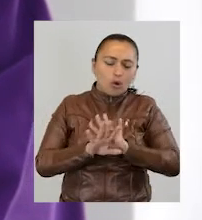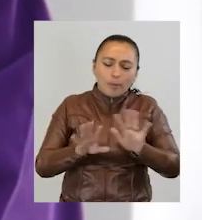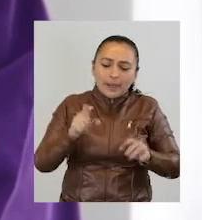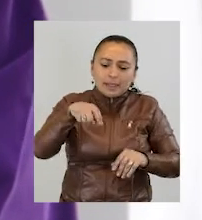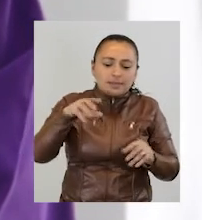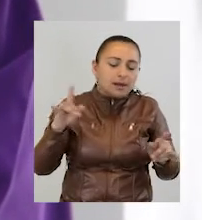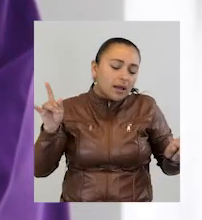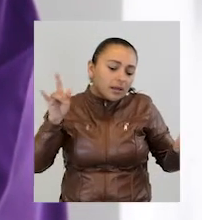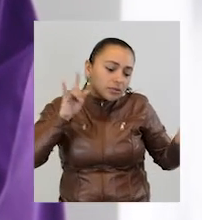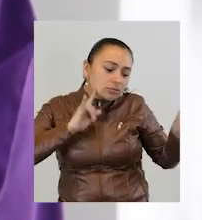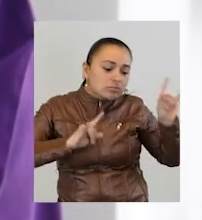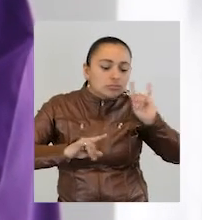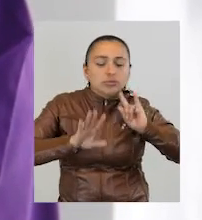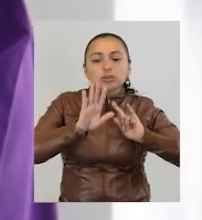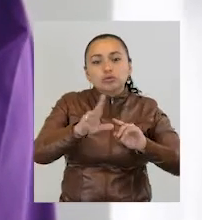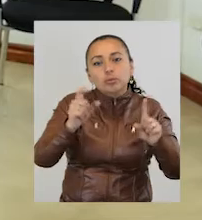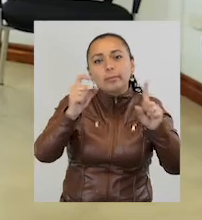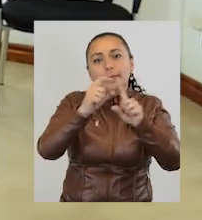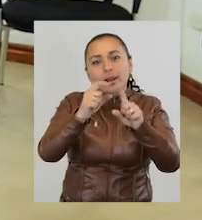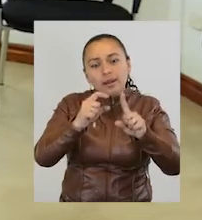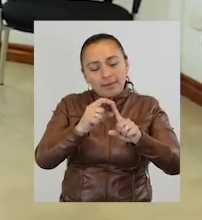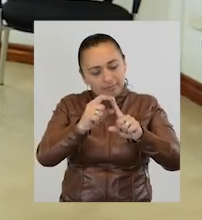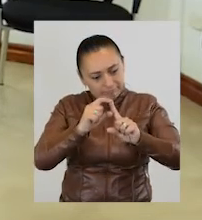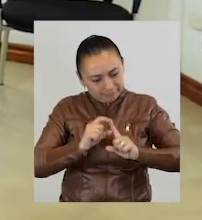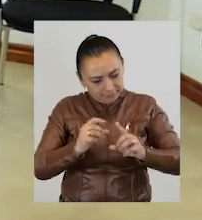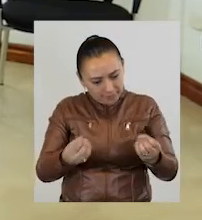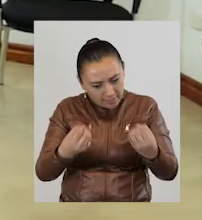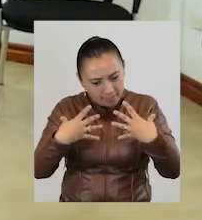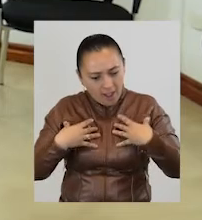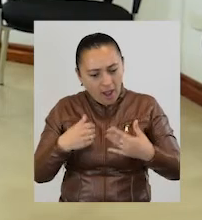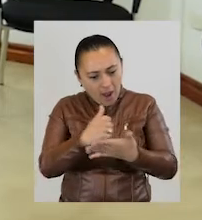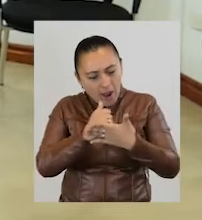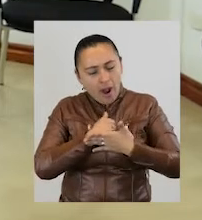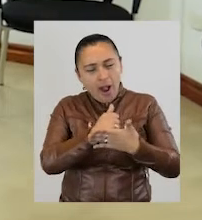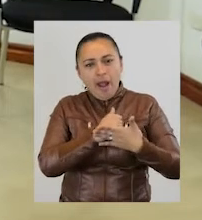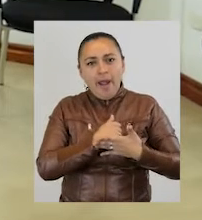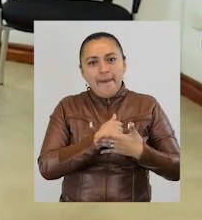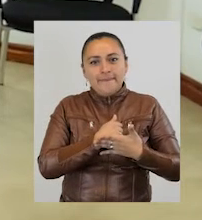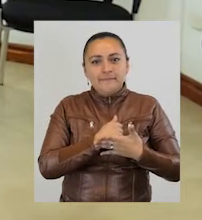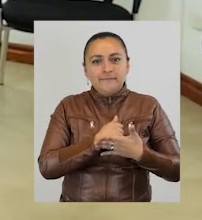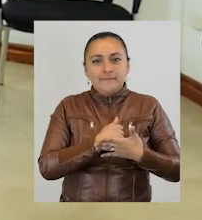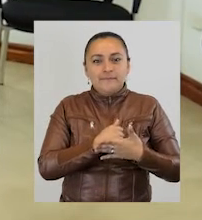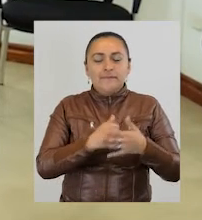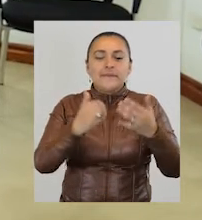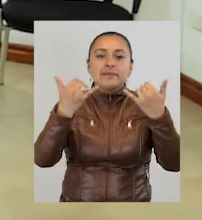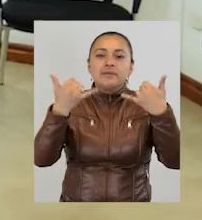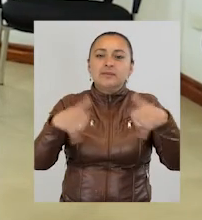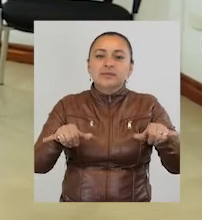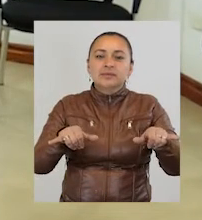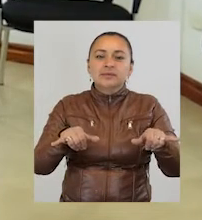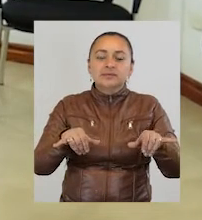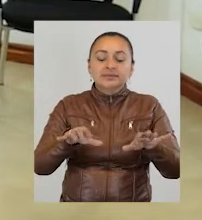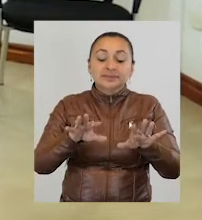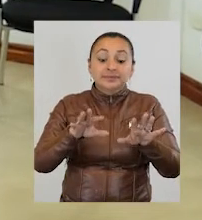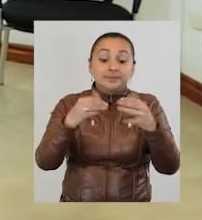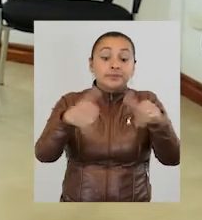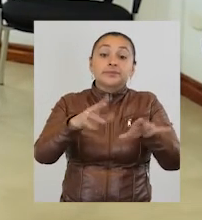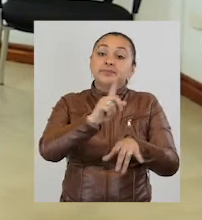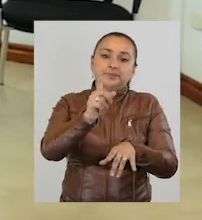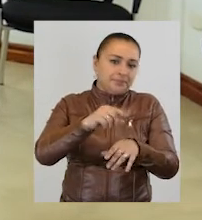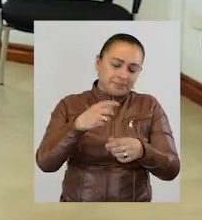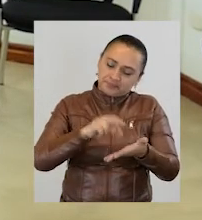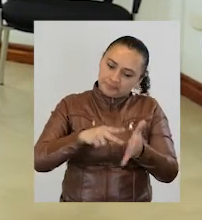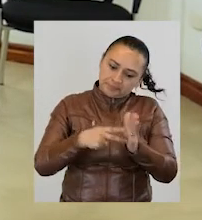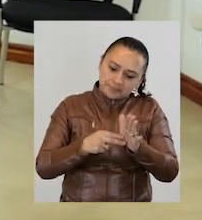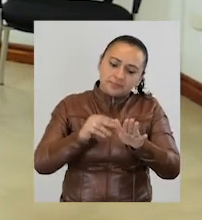tiendas, sino escucharlo, vivir de su palabra. La peregrinación no ha